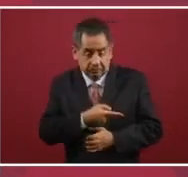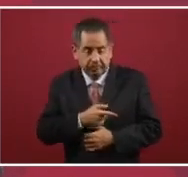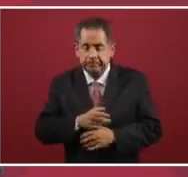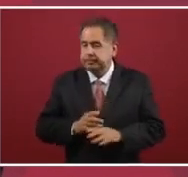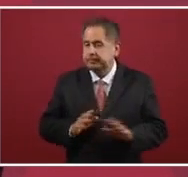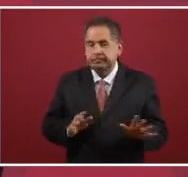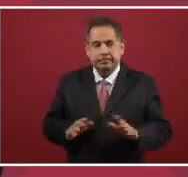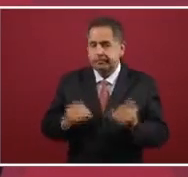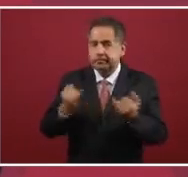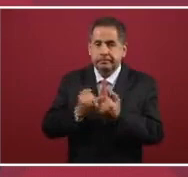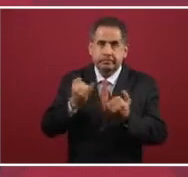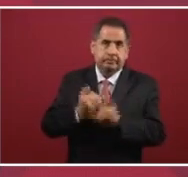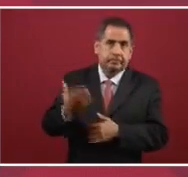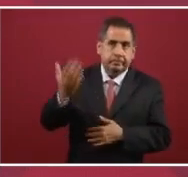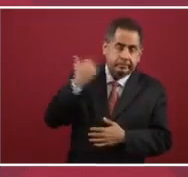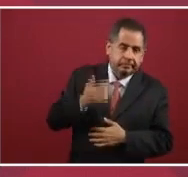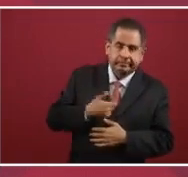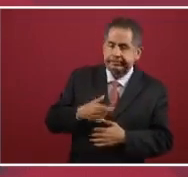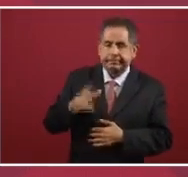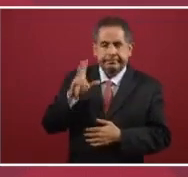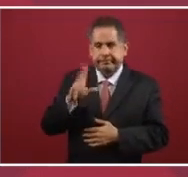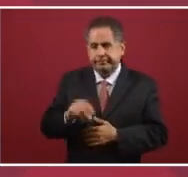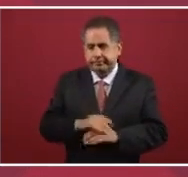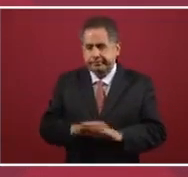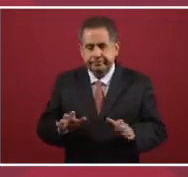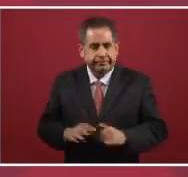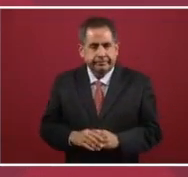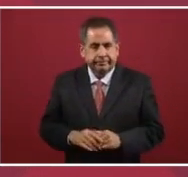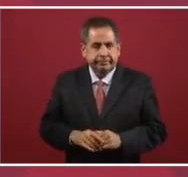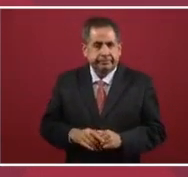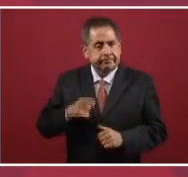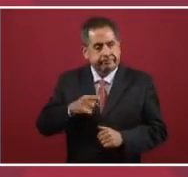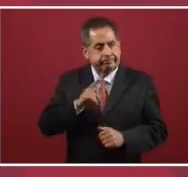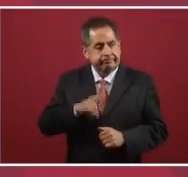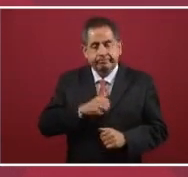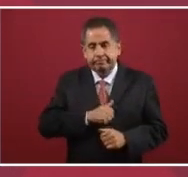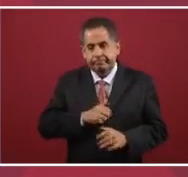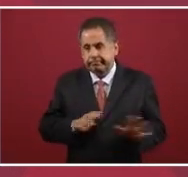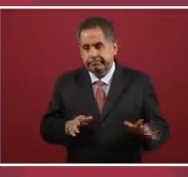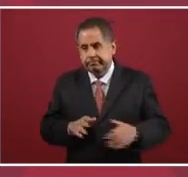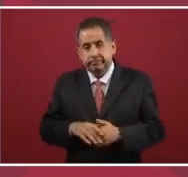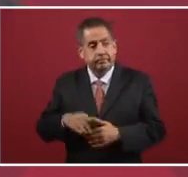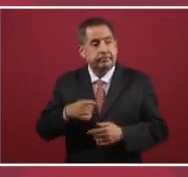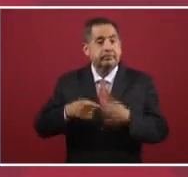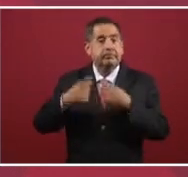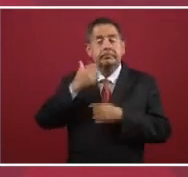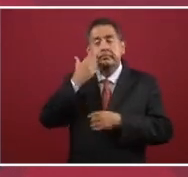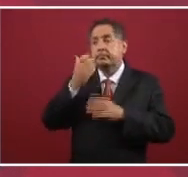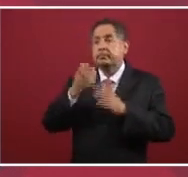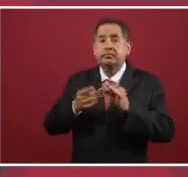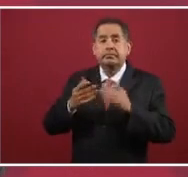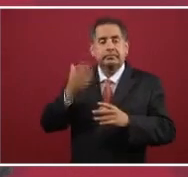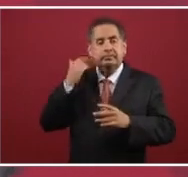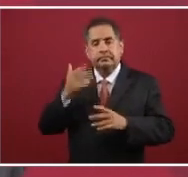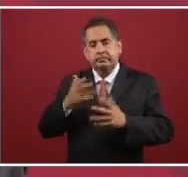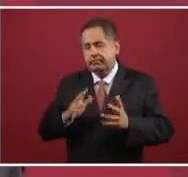a lo de antes, ante estos hechos lamentables, quisieran, a ver,